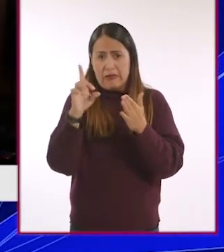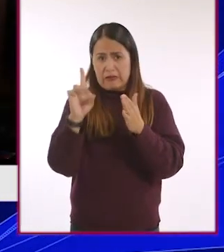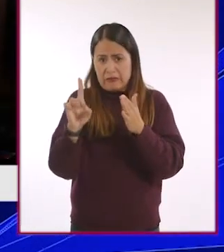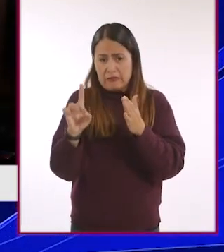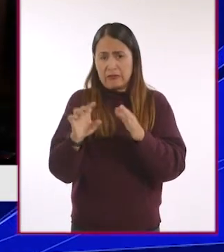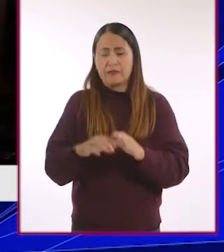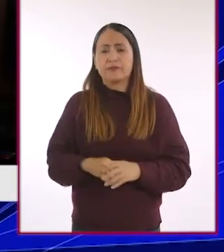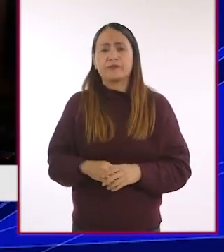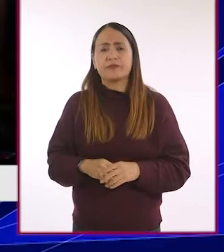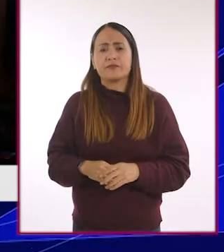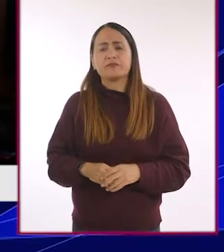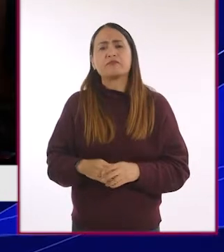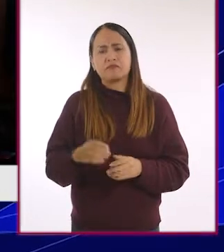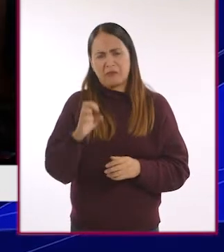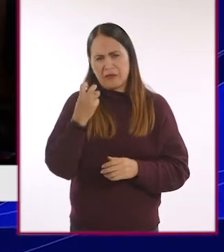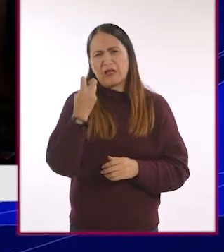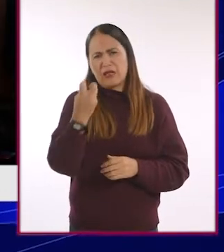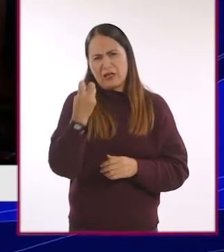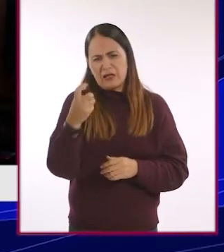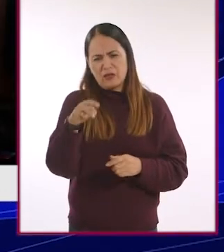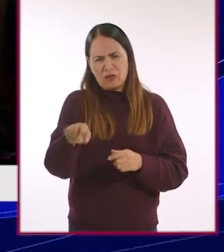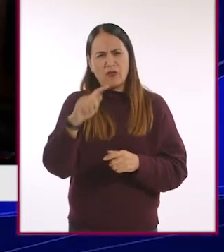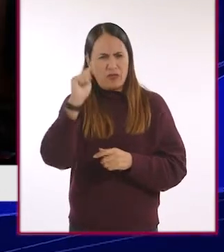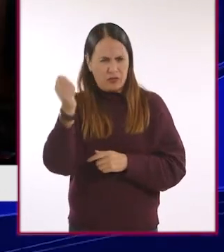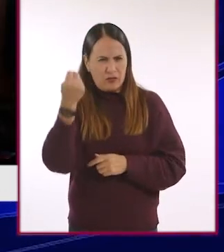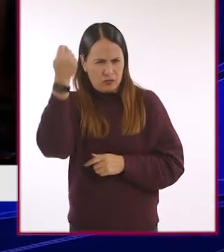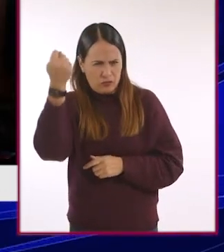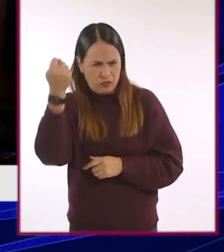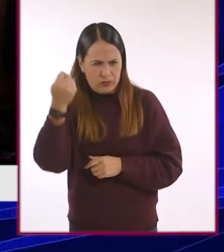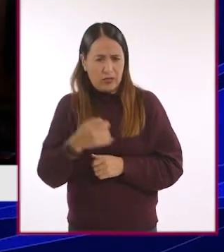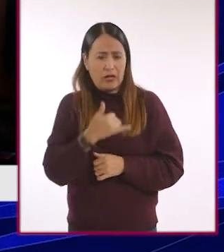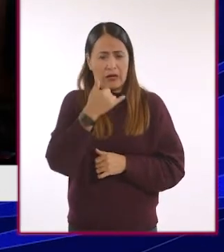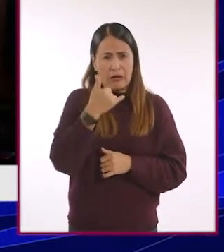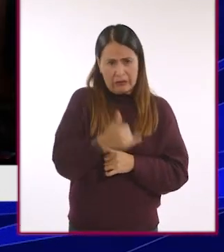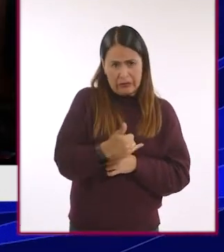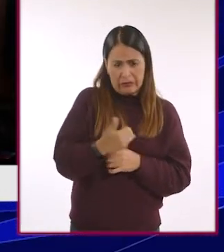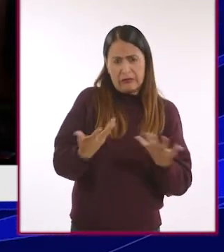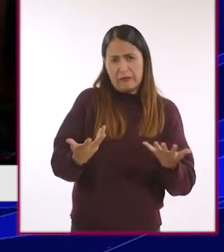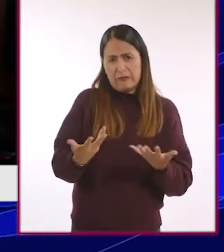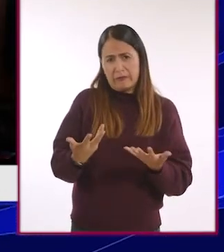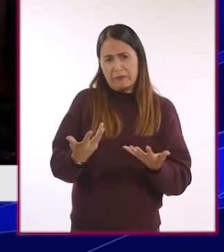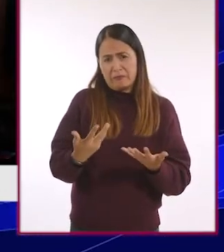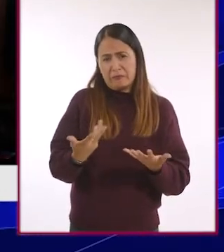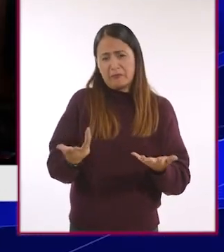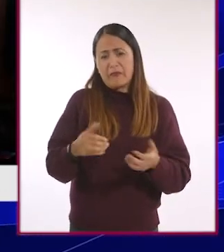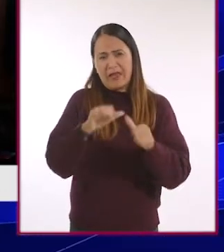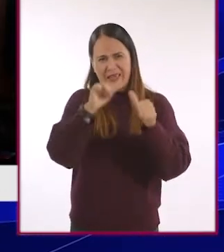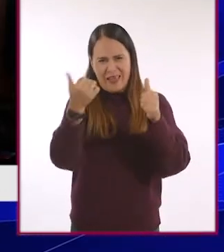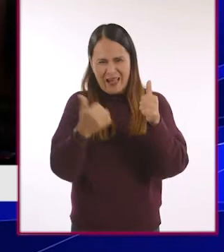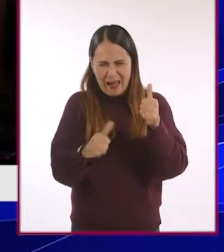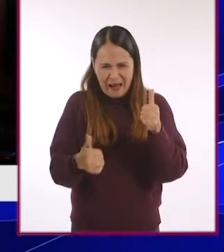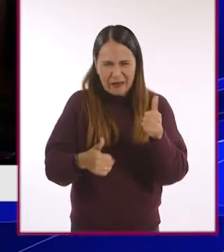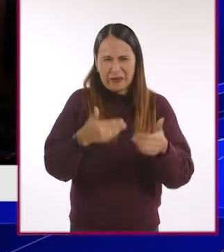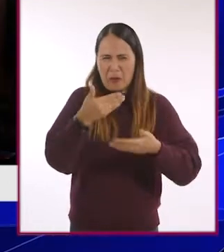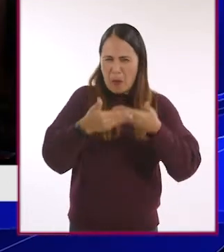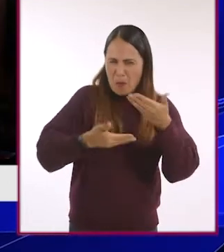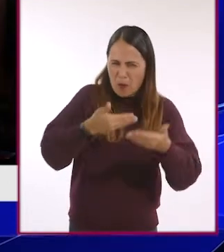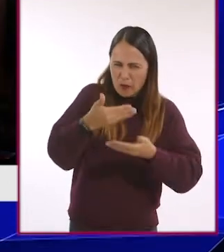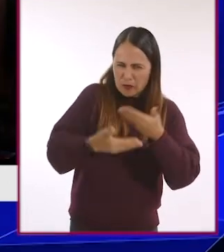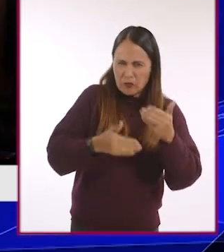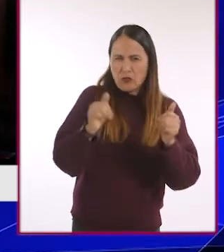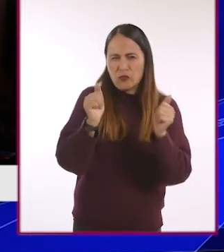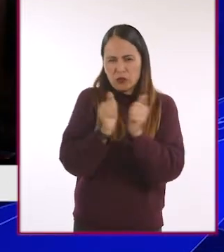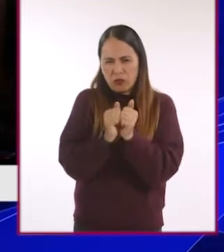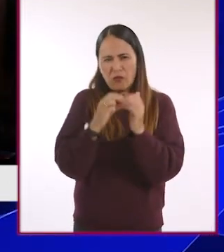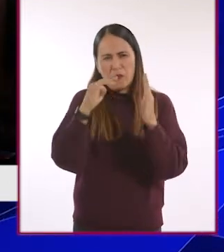¿no? Entonces creo que sería una mezcla entre tecnología y procesos tanto artísticos como